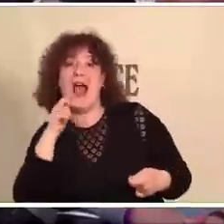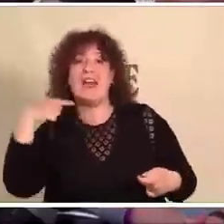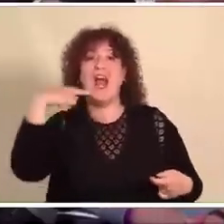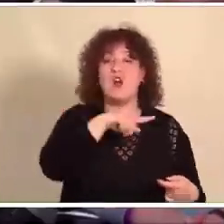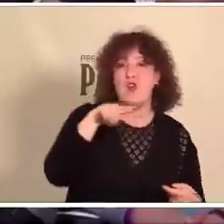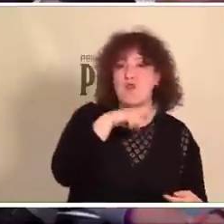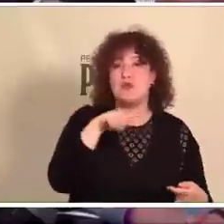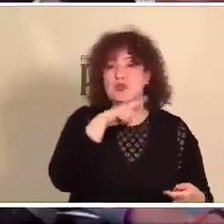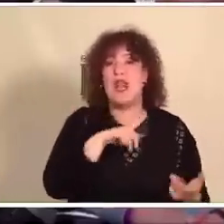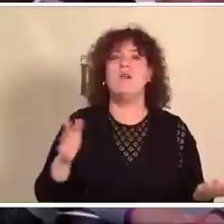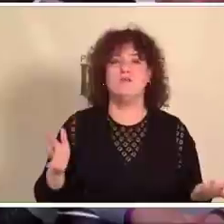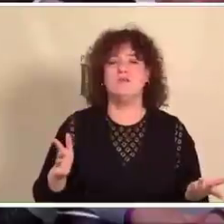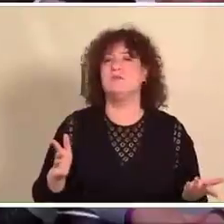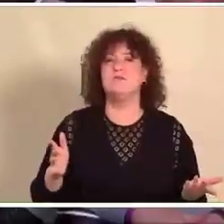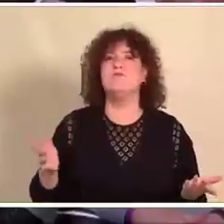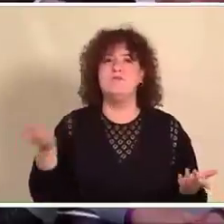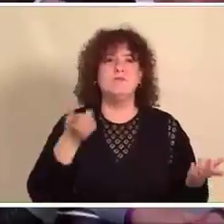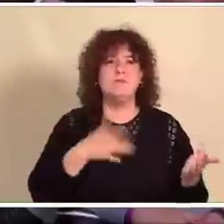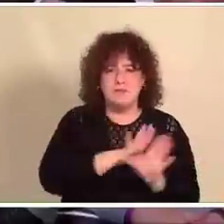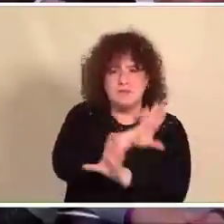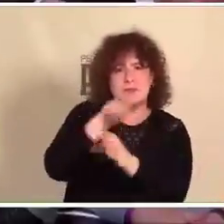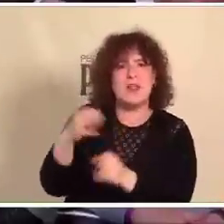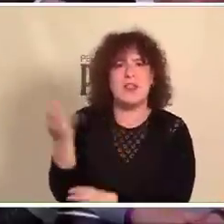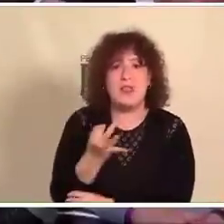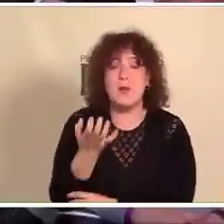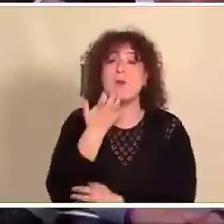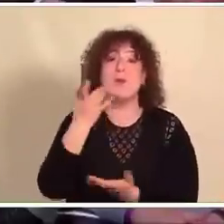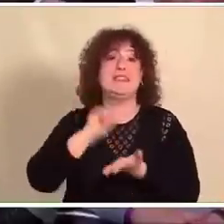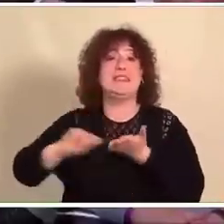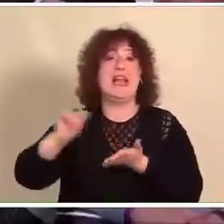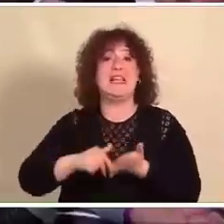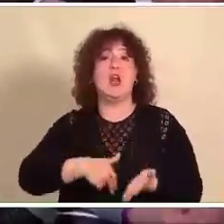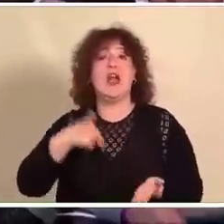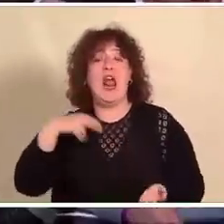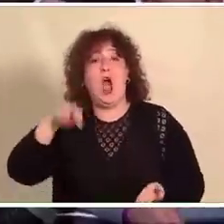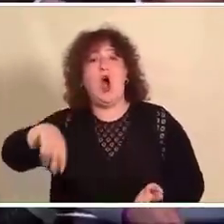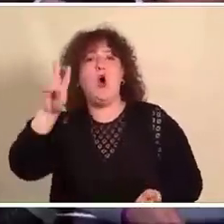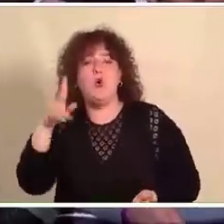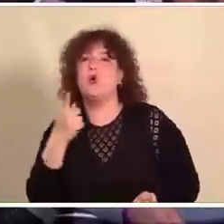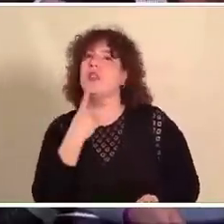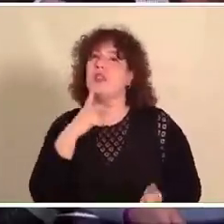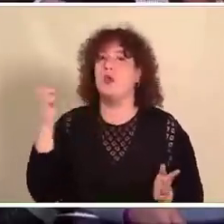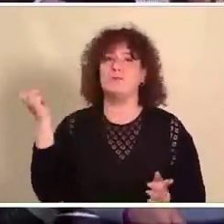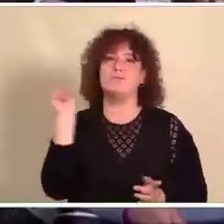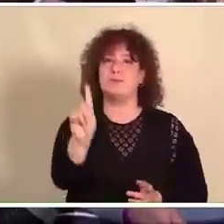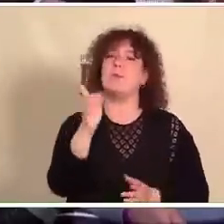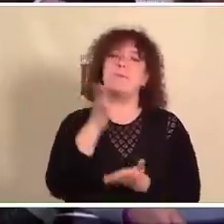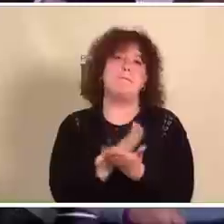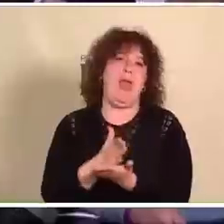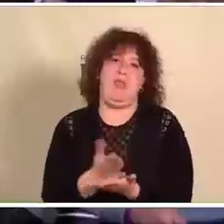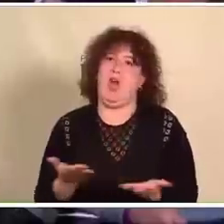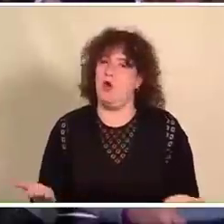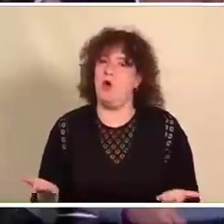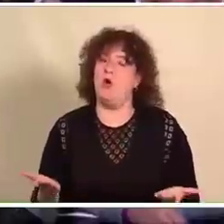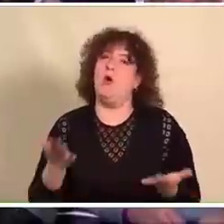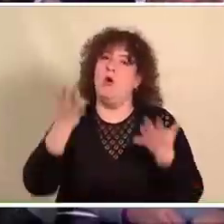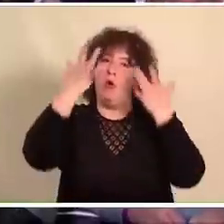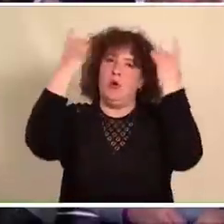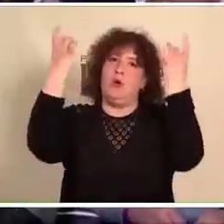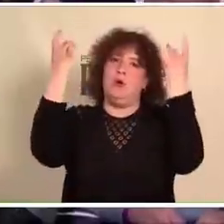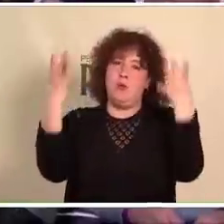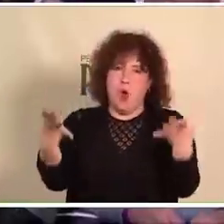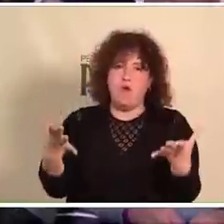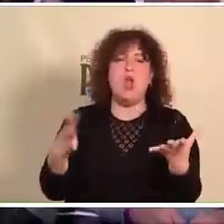Rusia sin duda es una buena noticia que el secretario general de Naciones Unidas haya nombrado un mediador para este conflicto pero